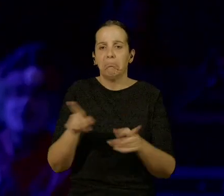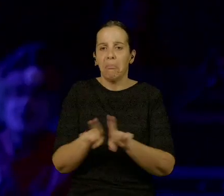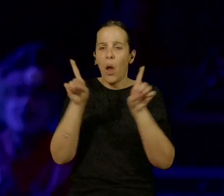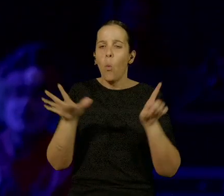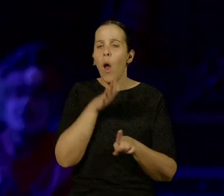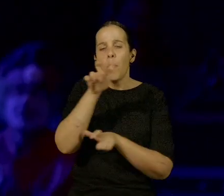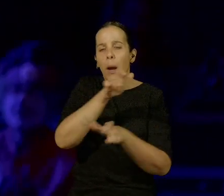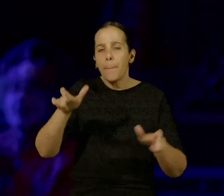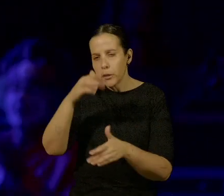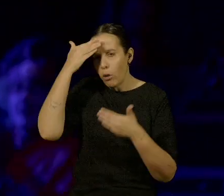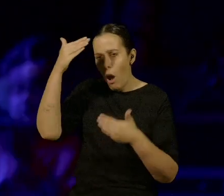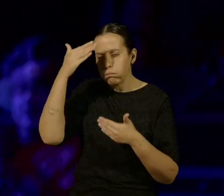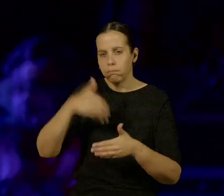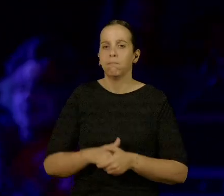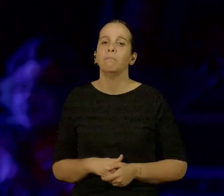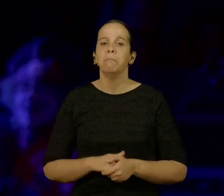se lo merecen esto y más.